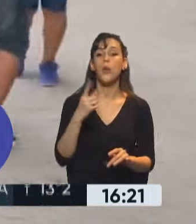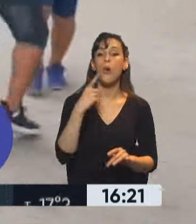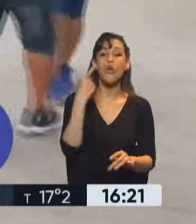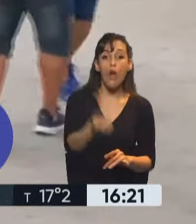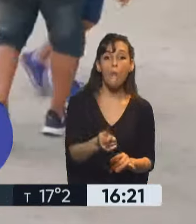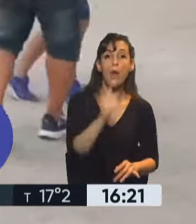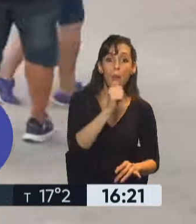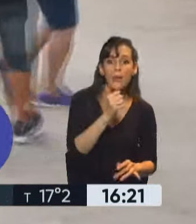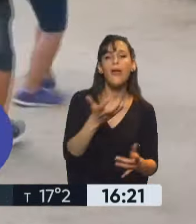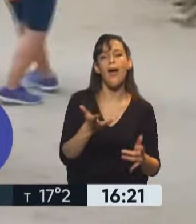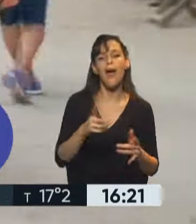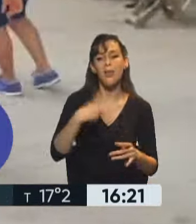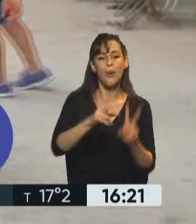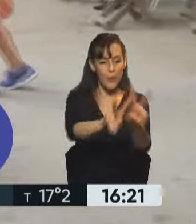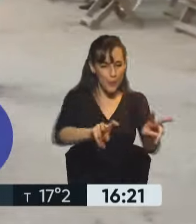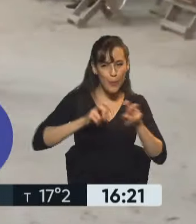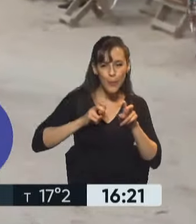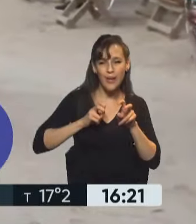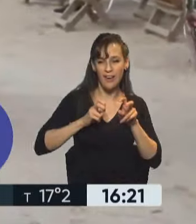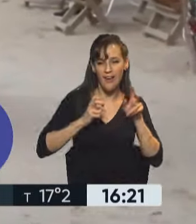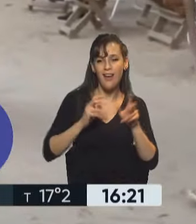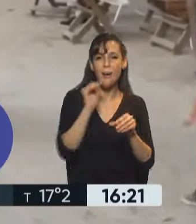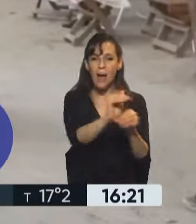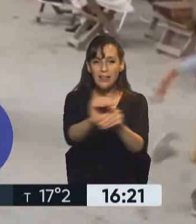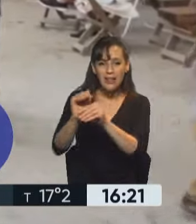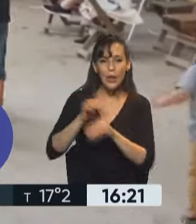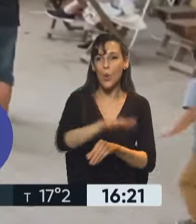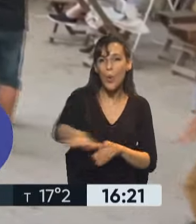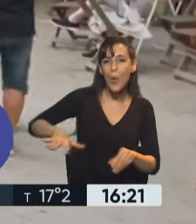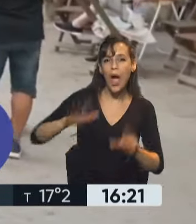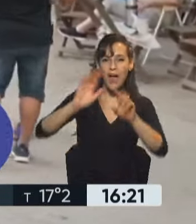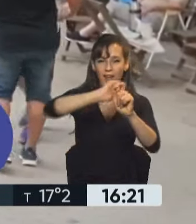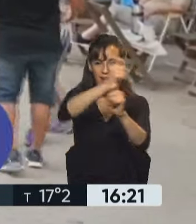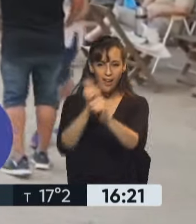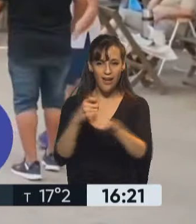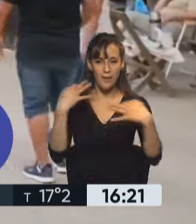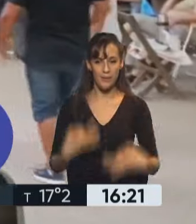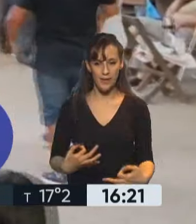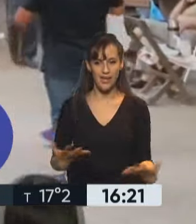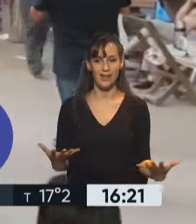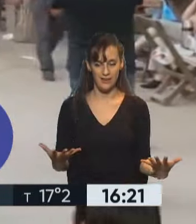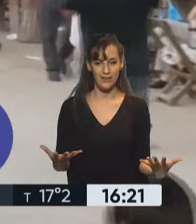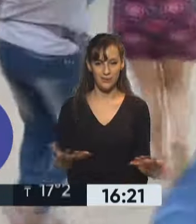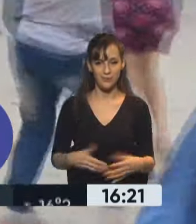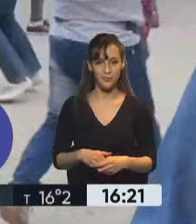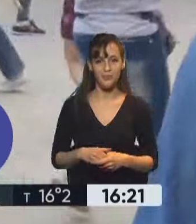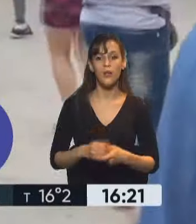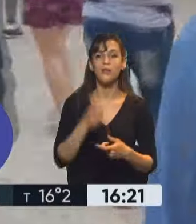baños químicos, el mantenimiento de este lugar. Porque aquí viene un Peteco Carabajal. Y también hace